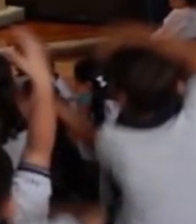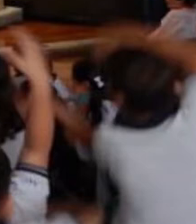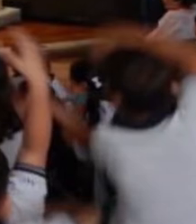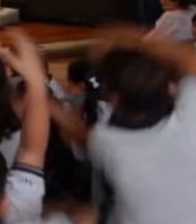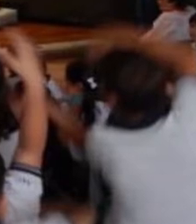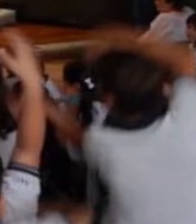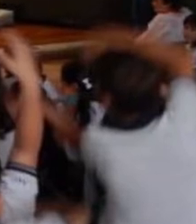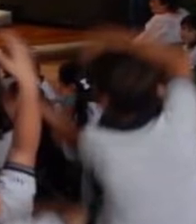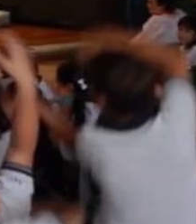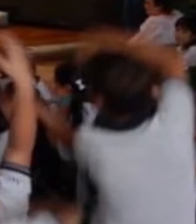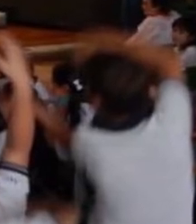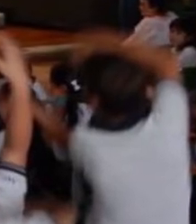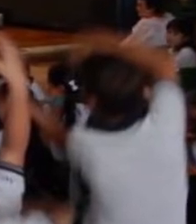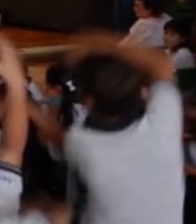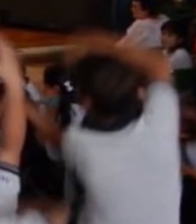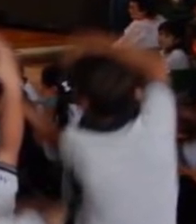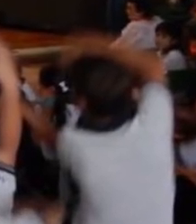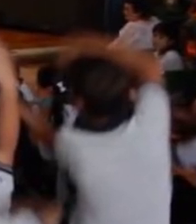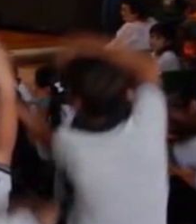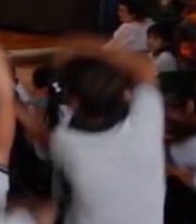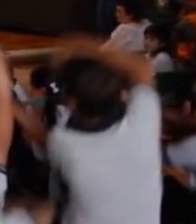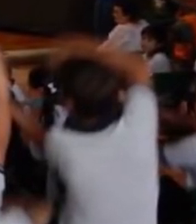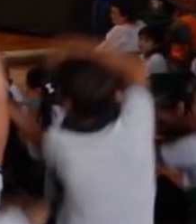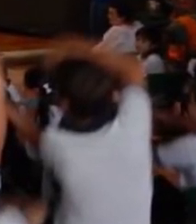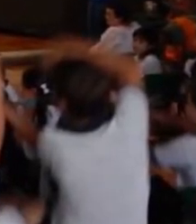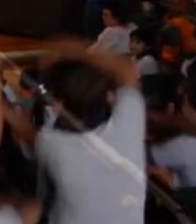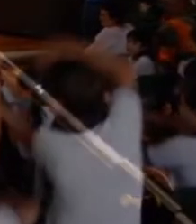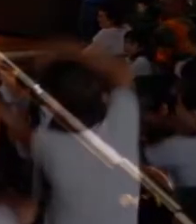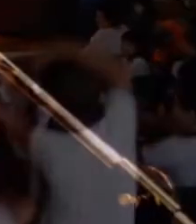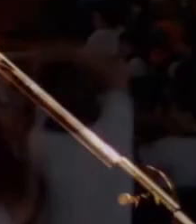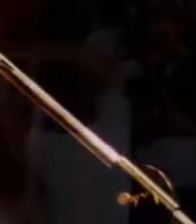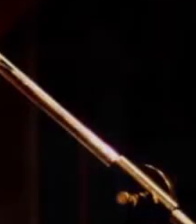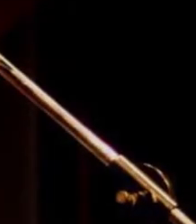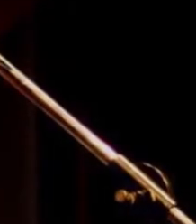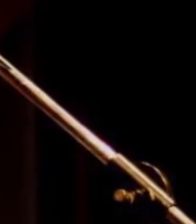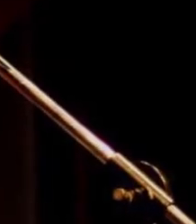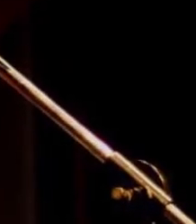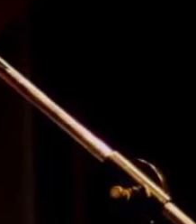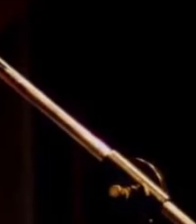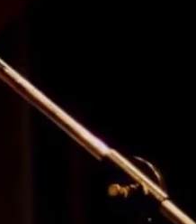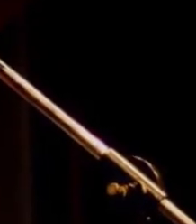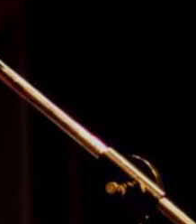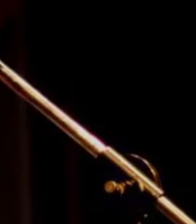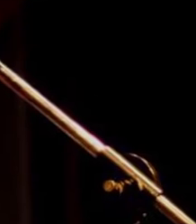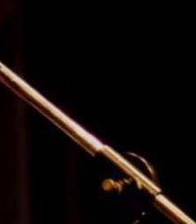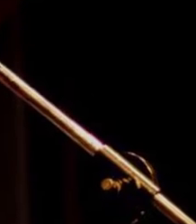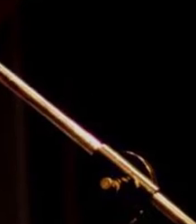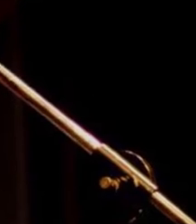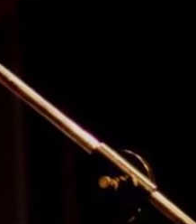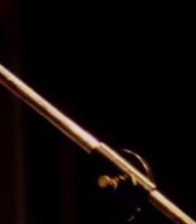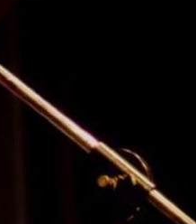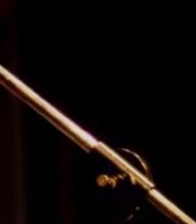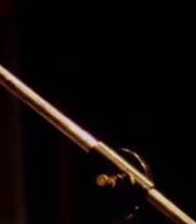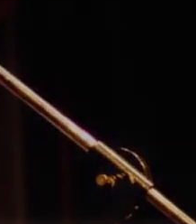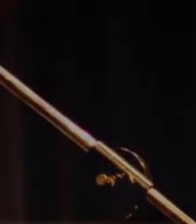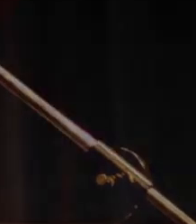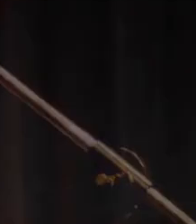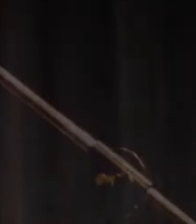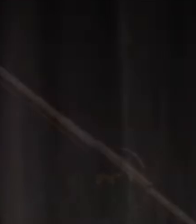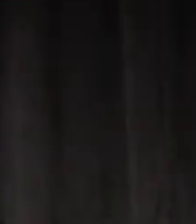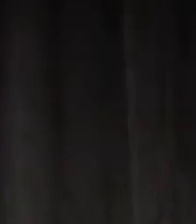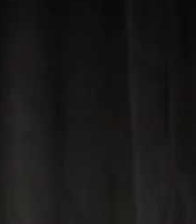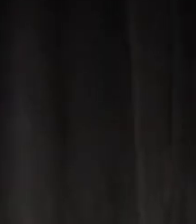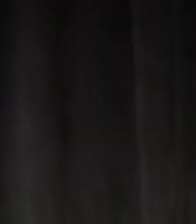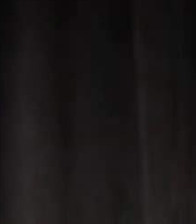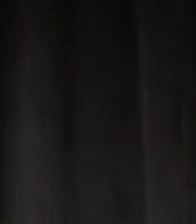narración como le llamamos también acá en costa rica con la visita del extraordinario maestro jota villaza de medellín-colombia con la visita de